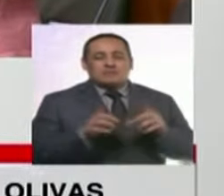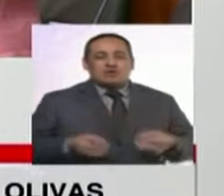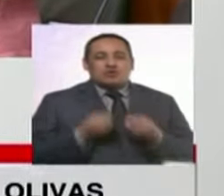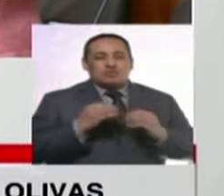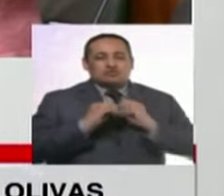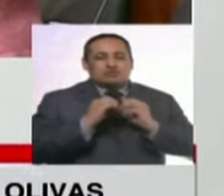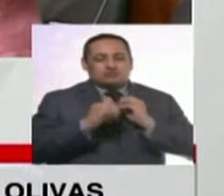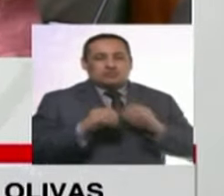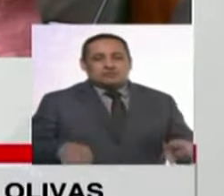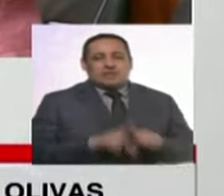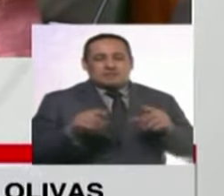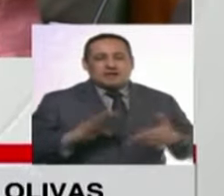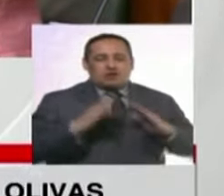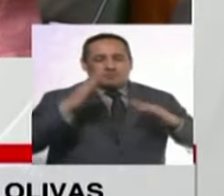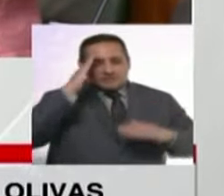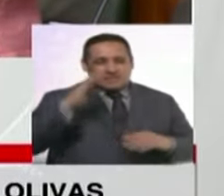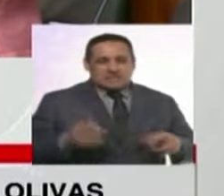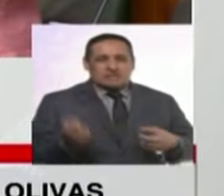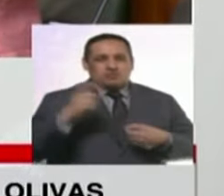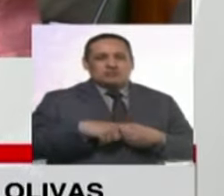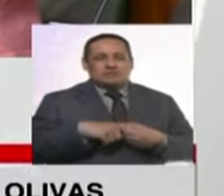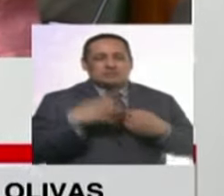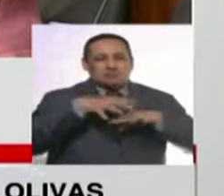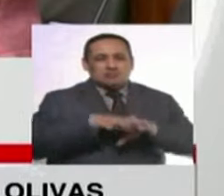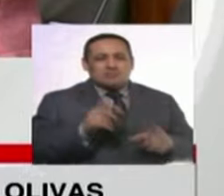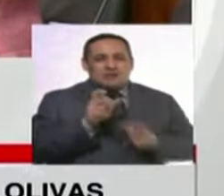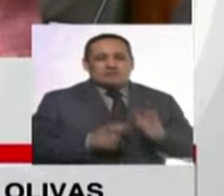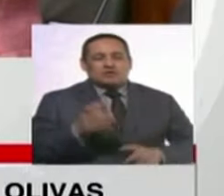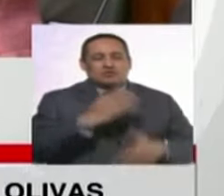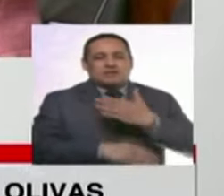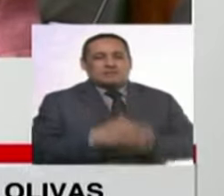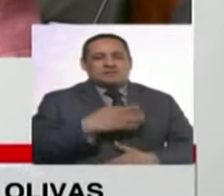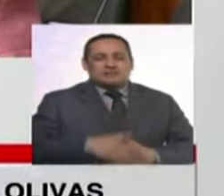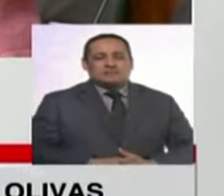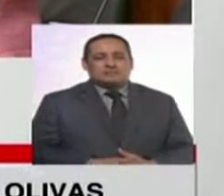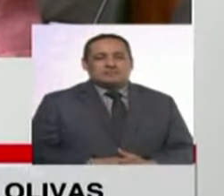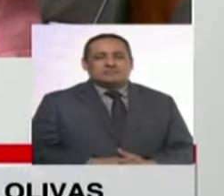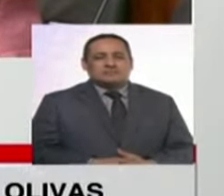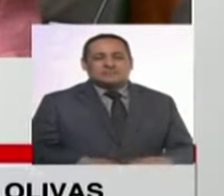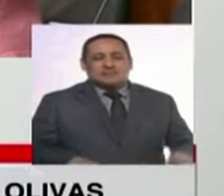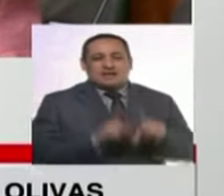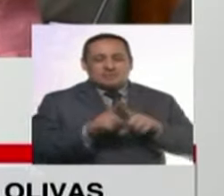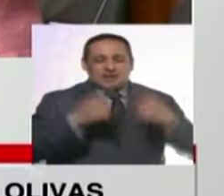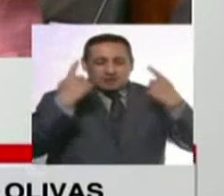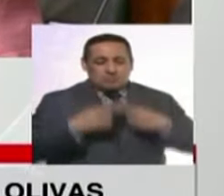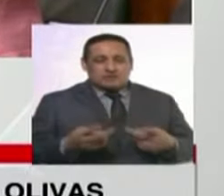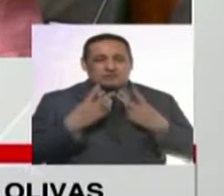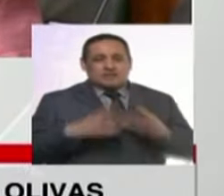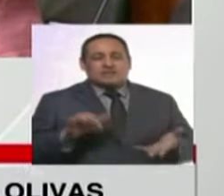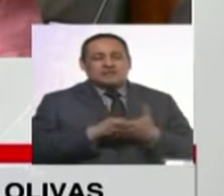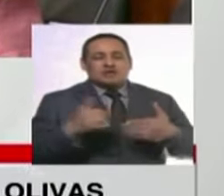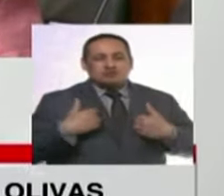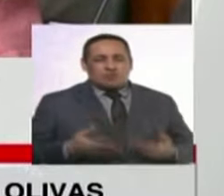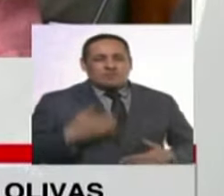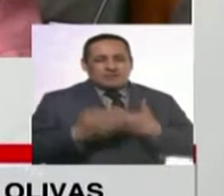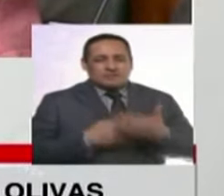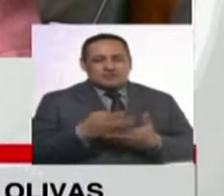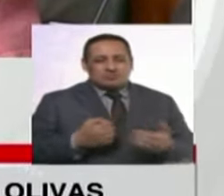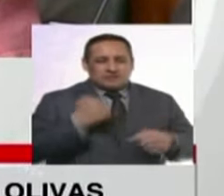la implementación de las comisarías inclusivas para personas con discapacidad iniciativa que yo vengo